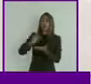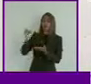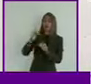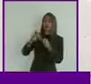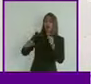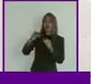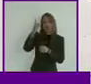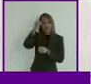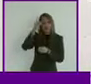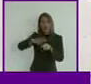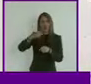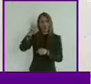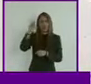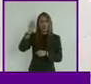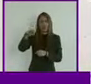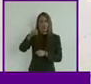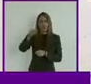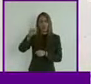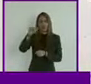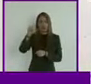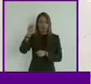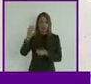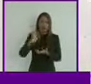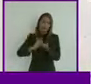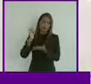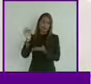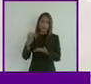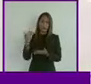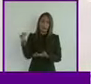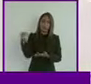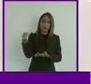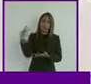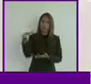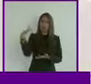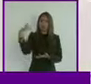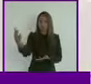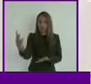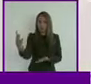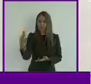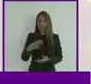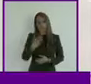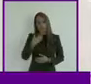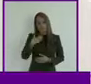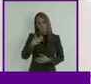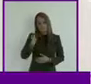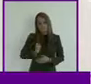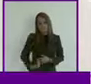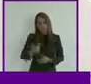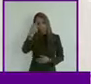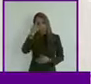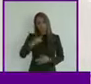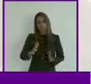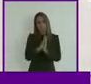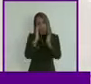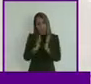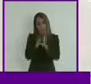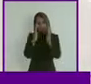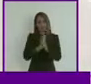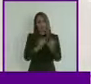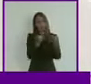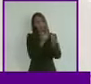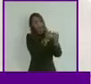director, Gonzalo Díaz Infante Aguilar, por llamarme y por escogerme a mí para esta participación y una vez más a